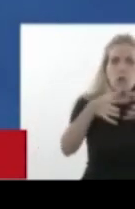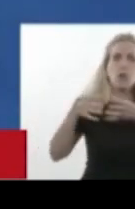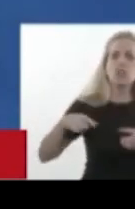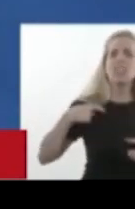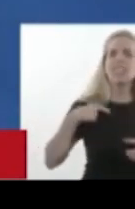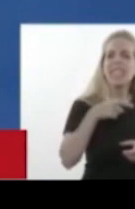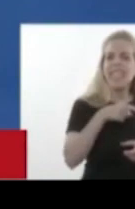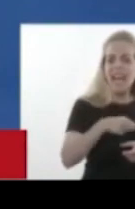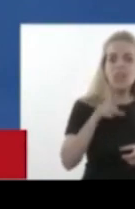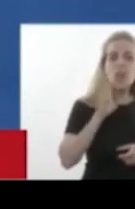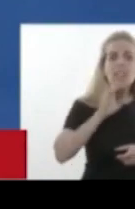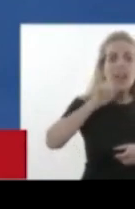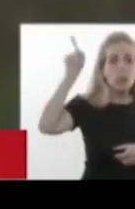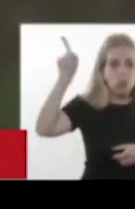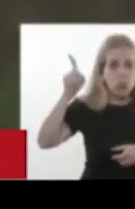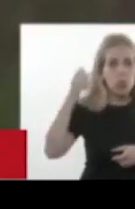sociales en los Estados Unidos.